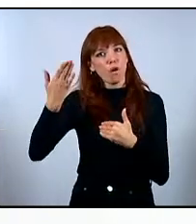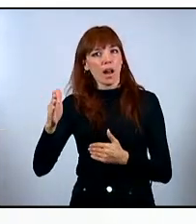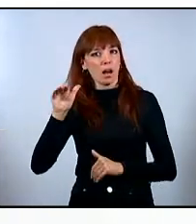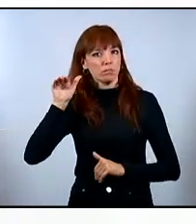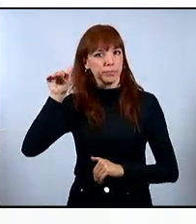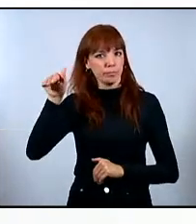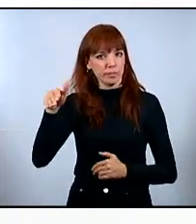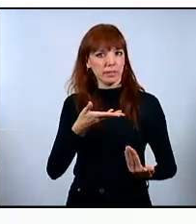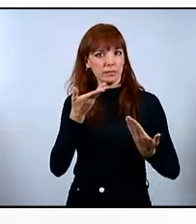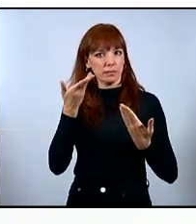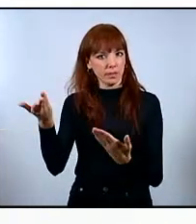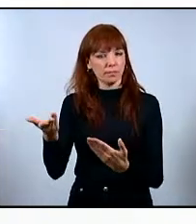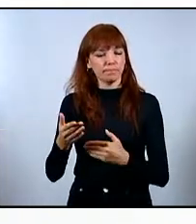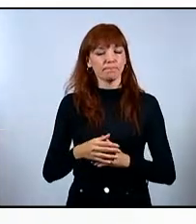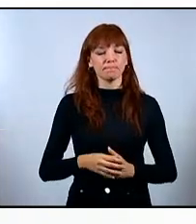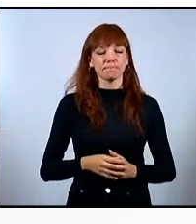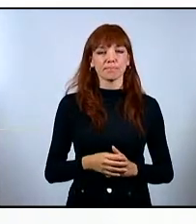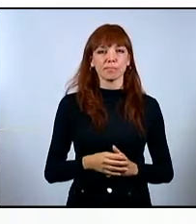fronteras.